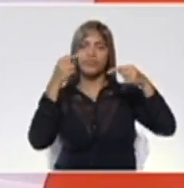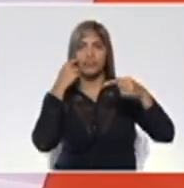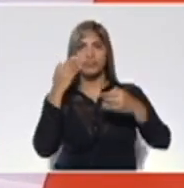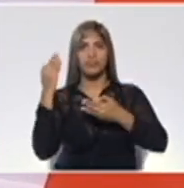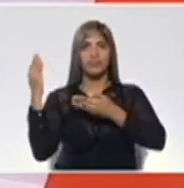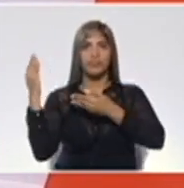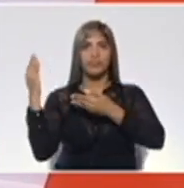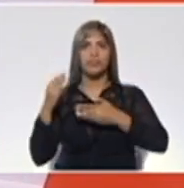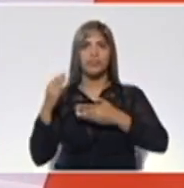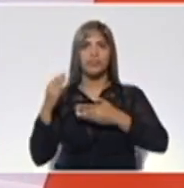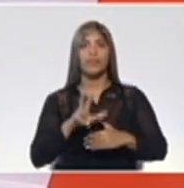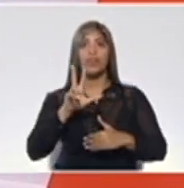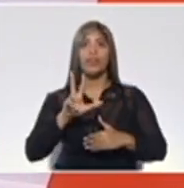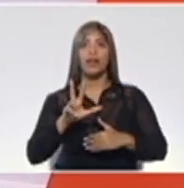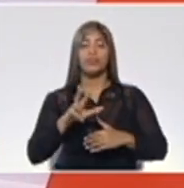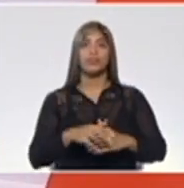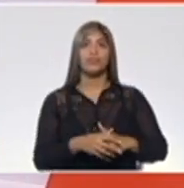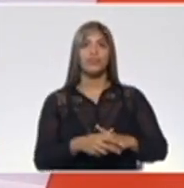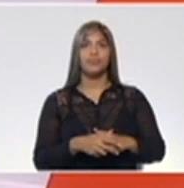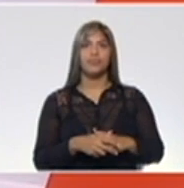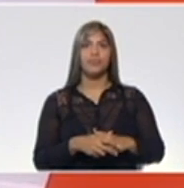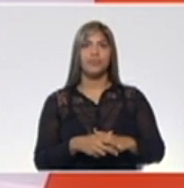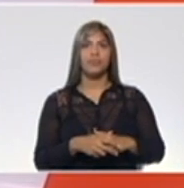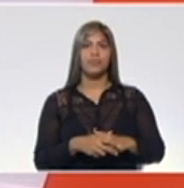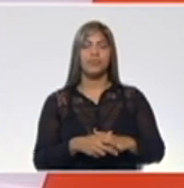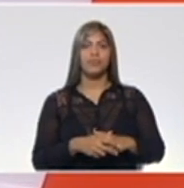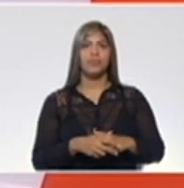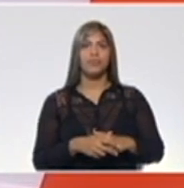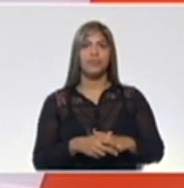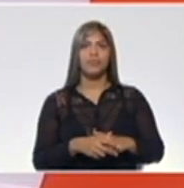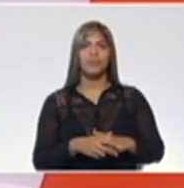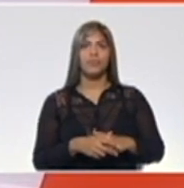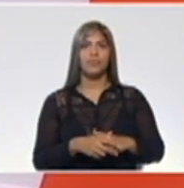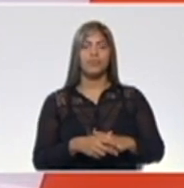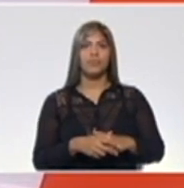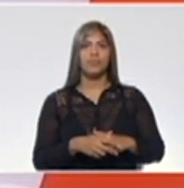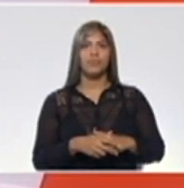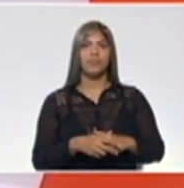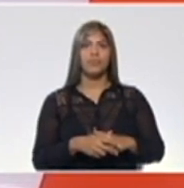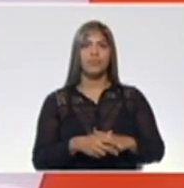y para que nos quede el ángulo de 90 grados trazamos